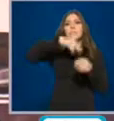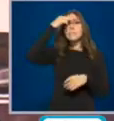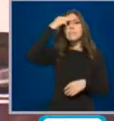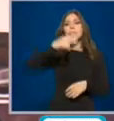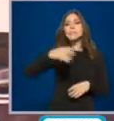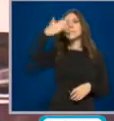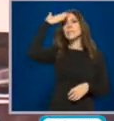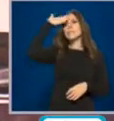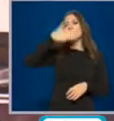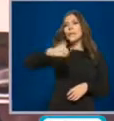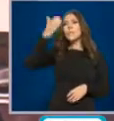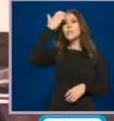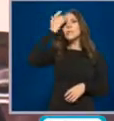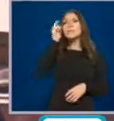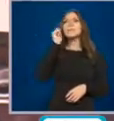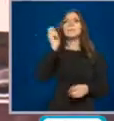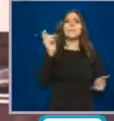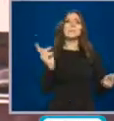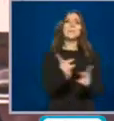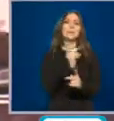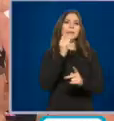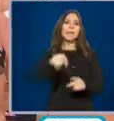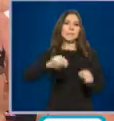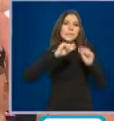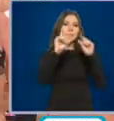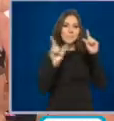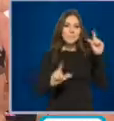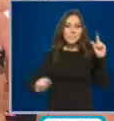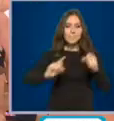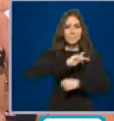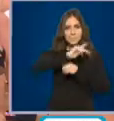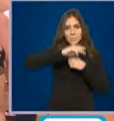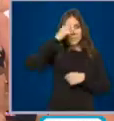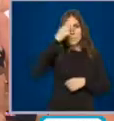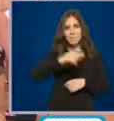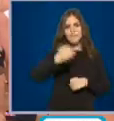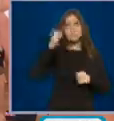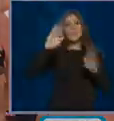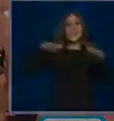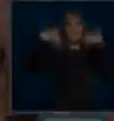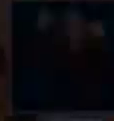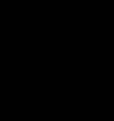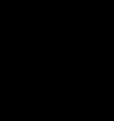conozcan que está esto sucediendo en su país y que el extranjero. lo aplaudan, ¿no? Así es, Claudia, muchísimas gracias.